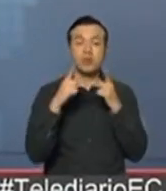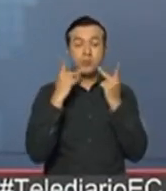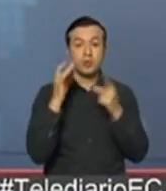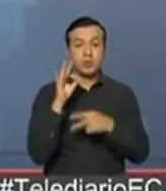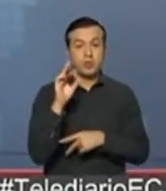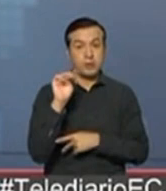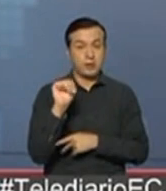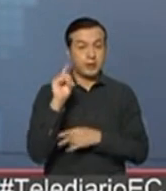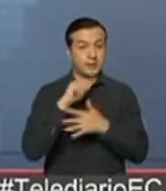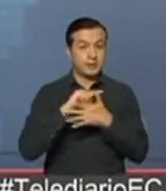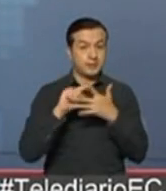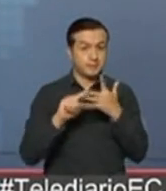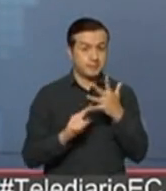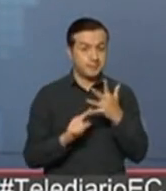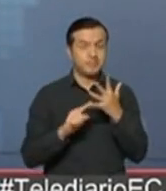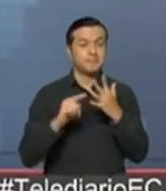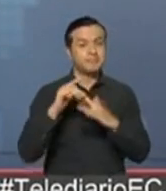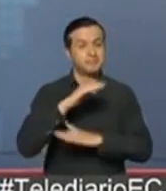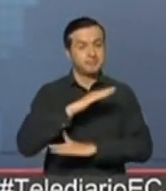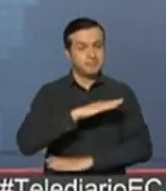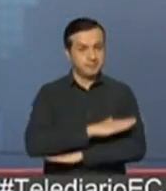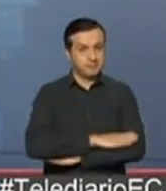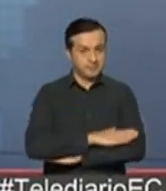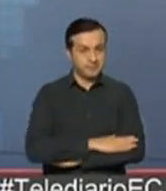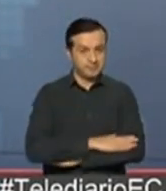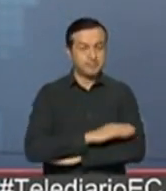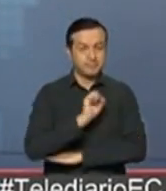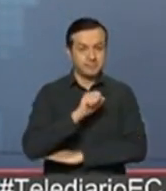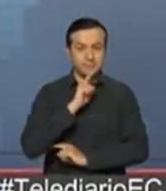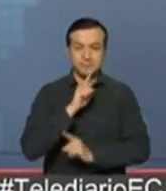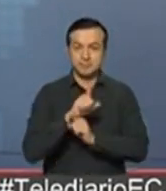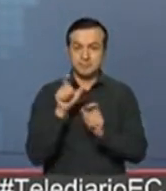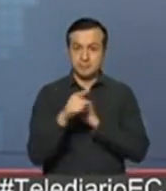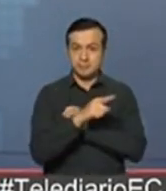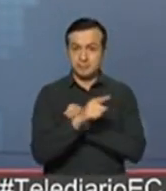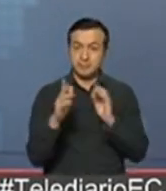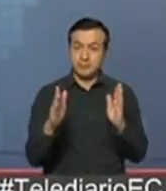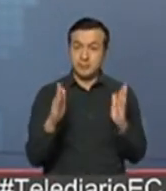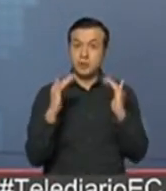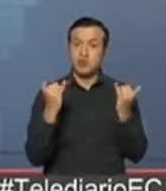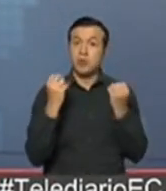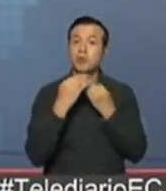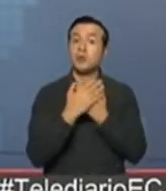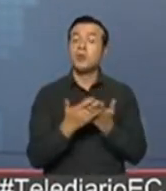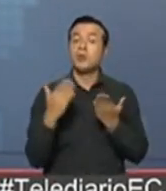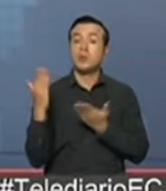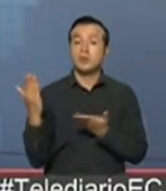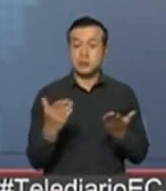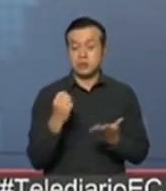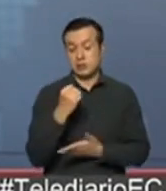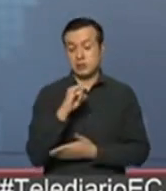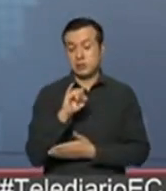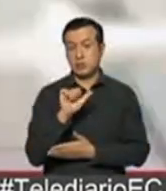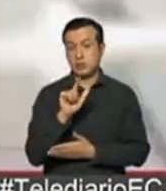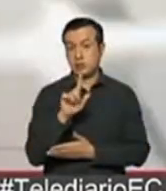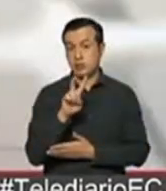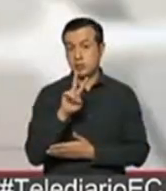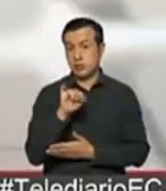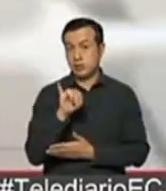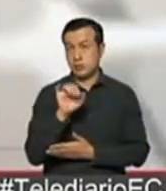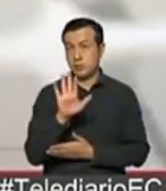fm y en las diferentes plataformas digitales de los medios públicos del ecuador a esta hora damos la bienvenida a silvia vega ugalde y es